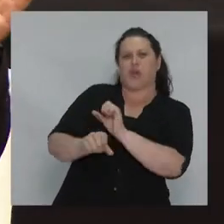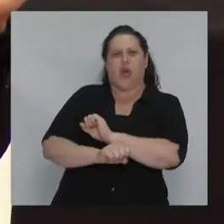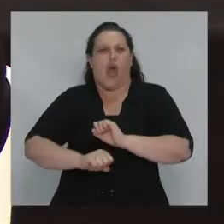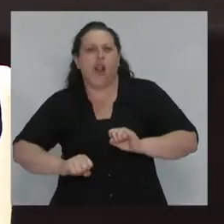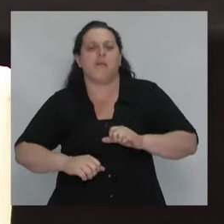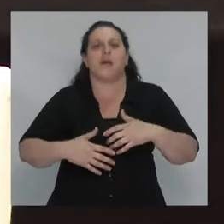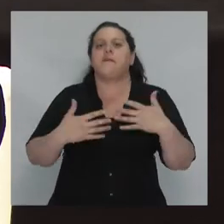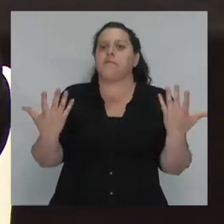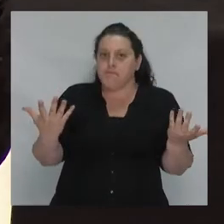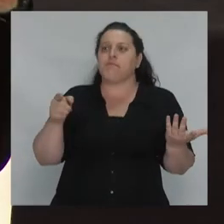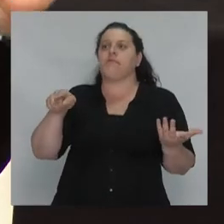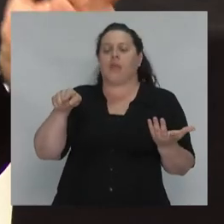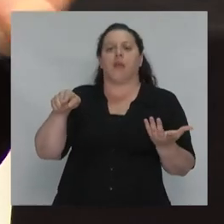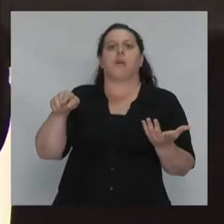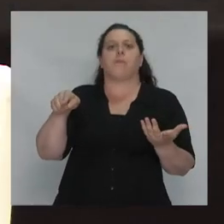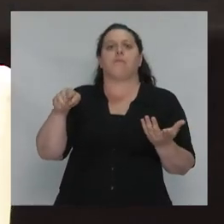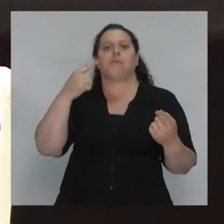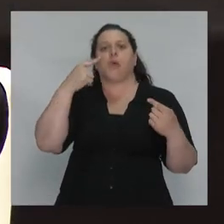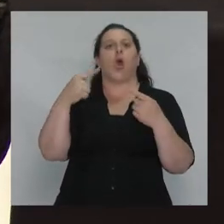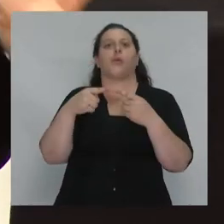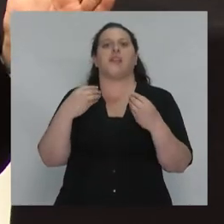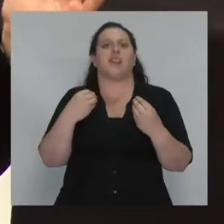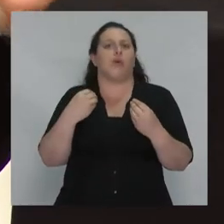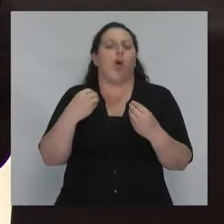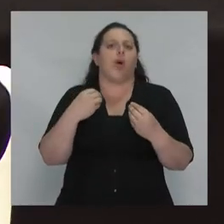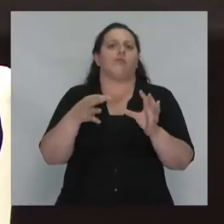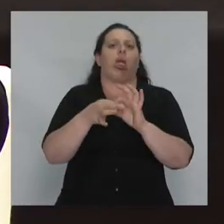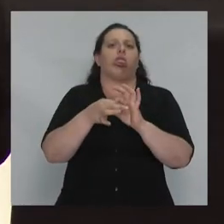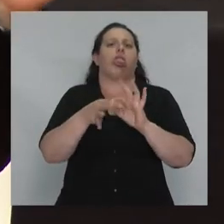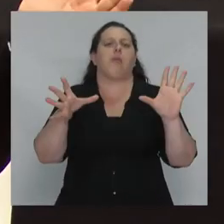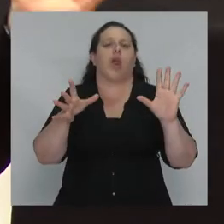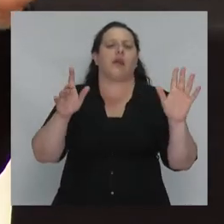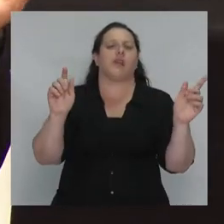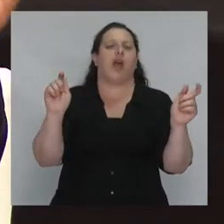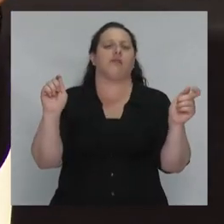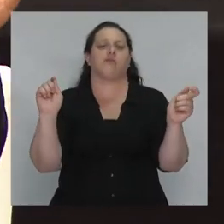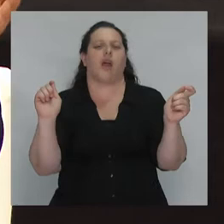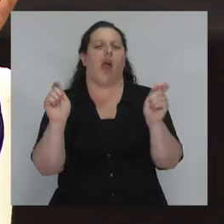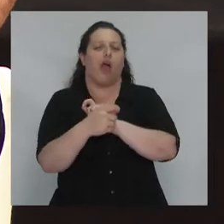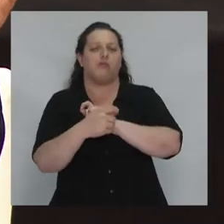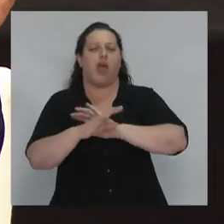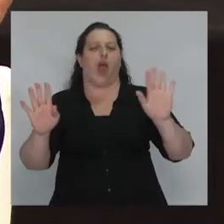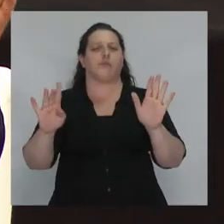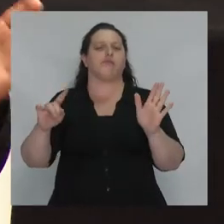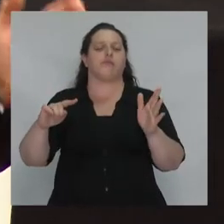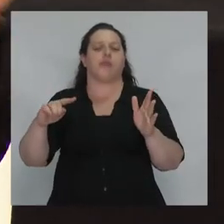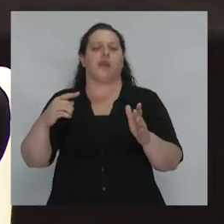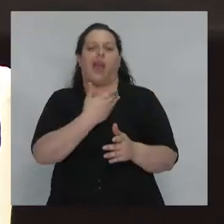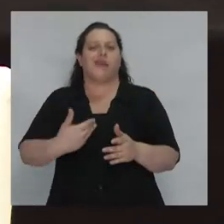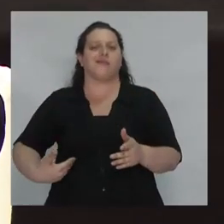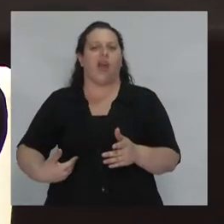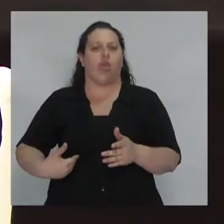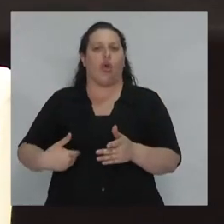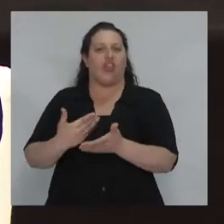utilizar los mecanismos de la institucionalidad democrática para crear estados de excepción en diferentes países. Fue uno